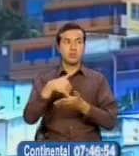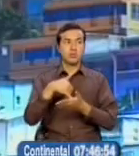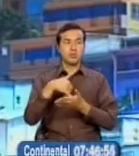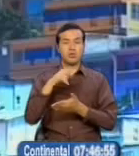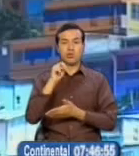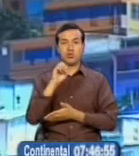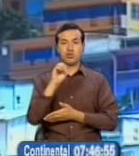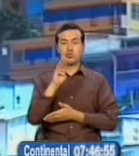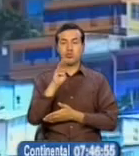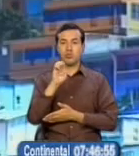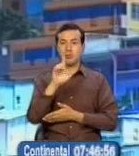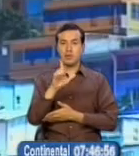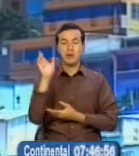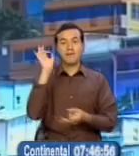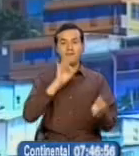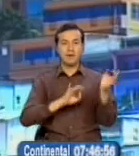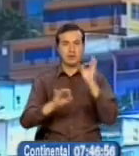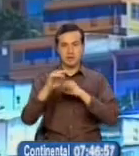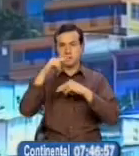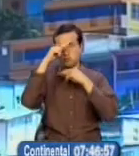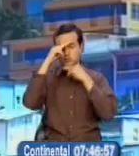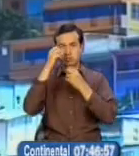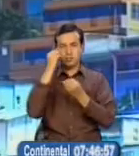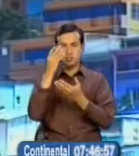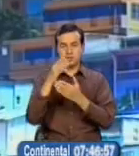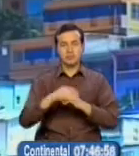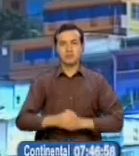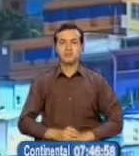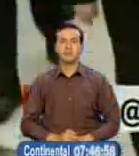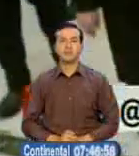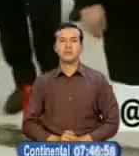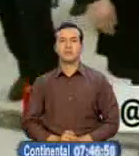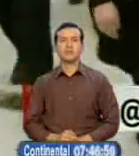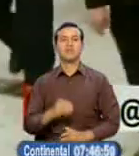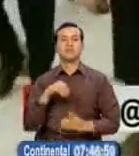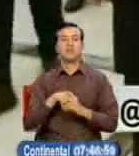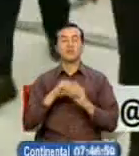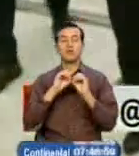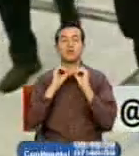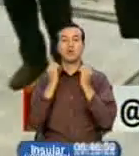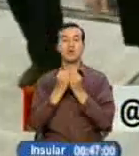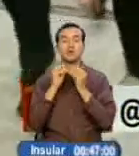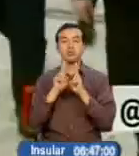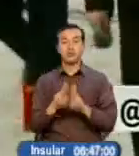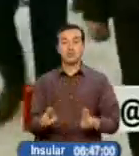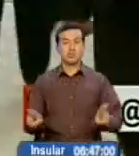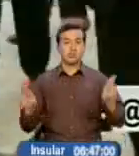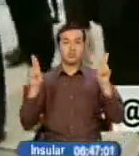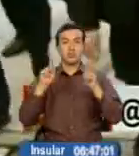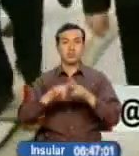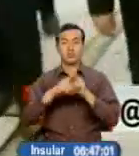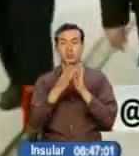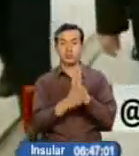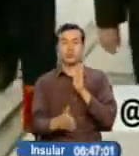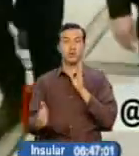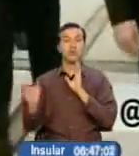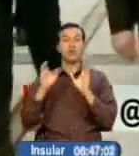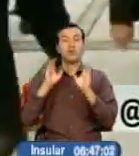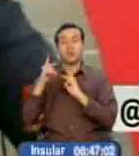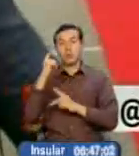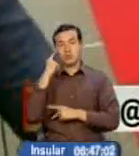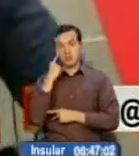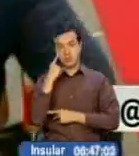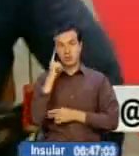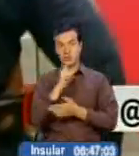Nobel de Física. Más noticias en el siguiente resumen. Al interior de la Organización de Naciones Unidas se iniciaron conversaciones para definir en